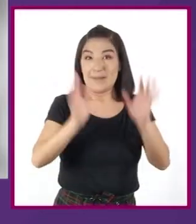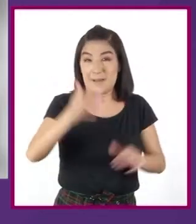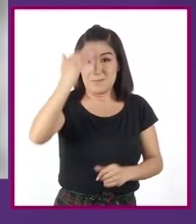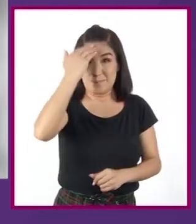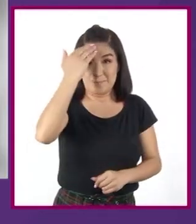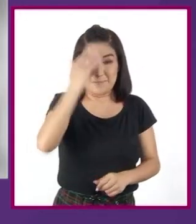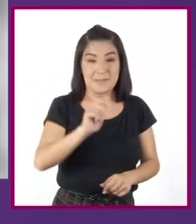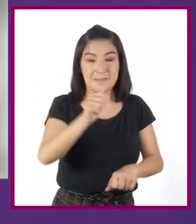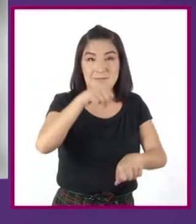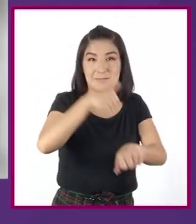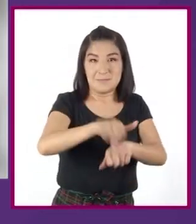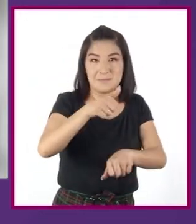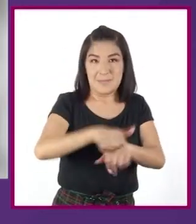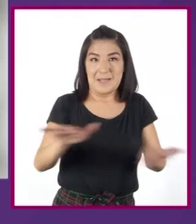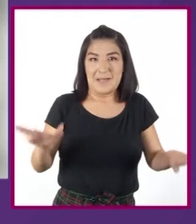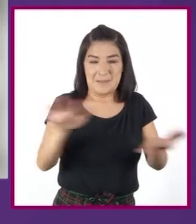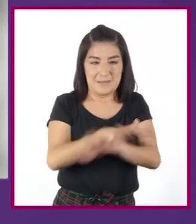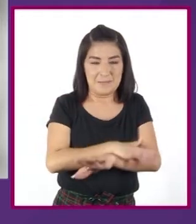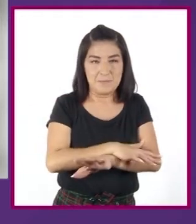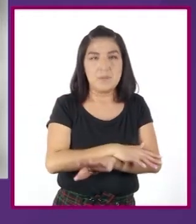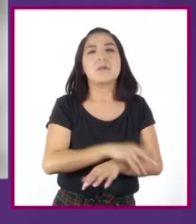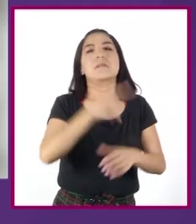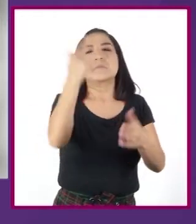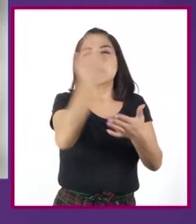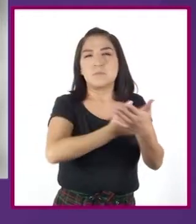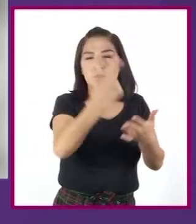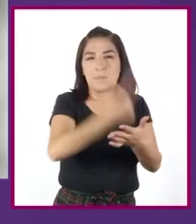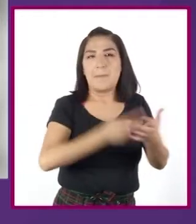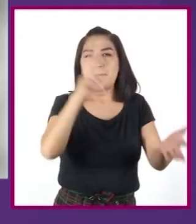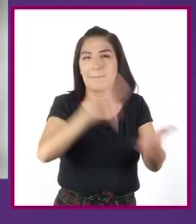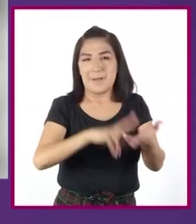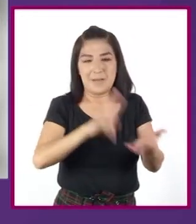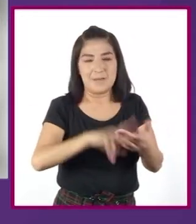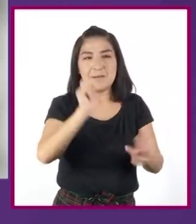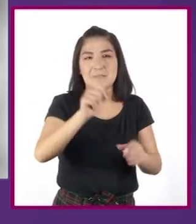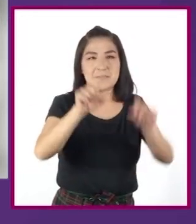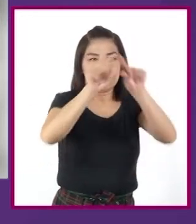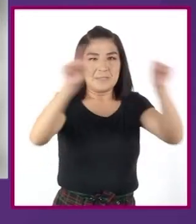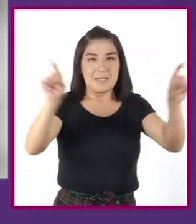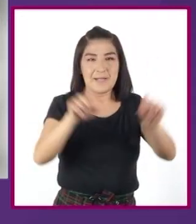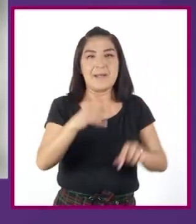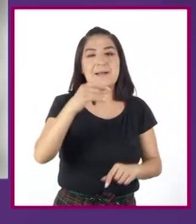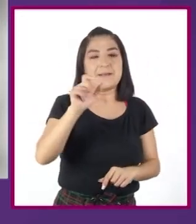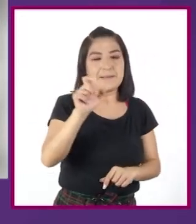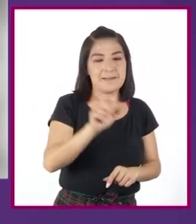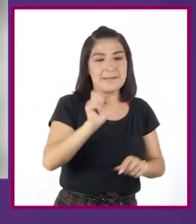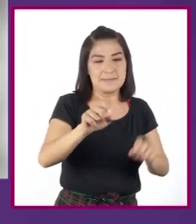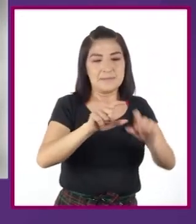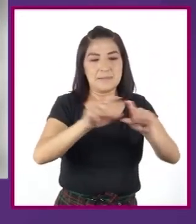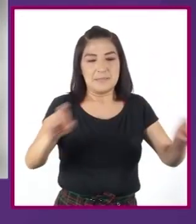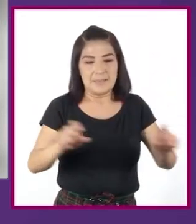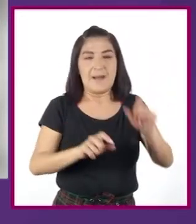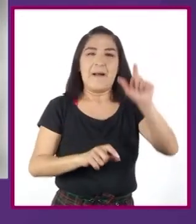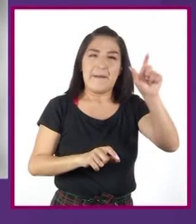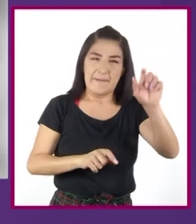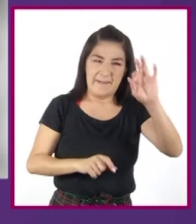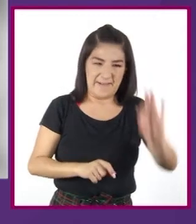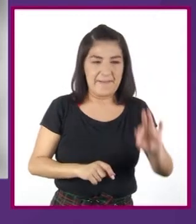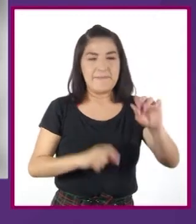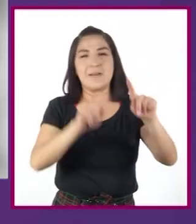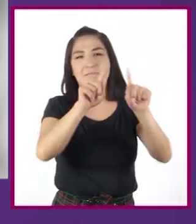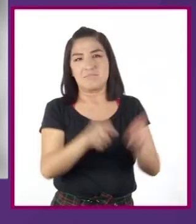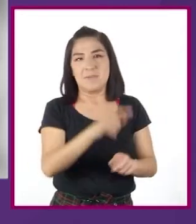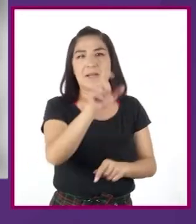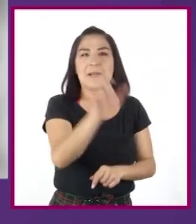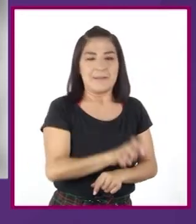conocemos la razón de cambio, calculemos los valores de la fila de las y o f de x, sustituyendo los valores